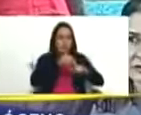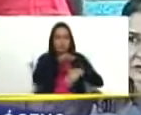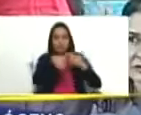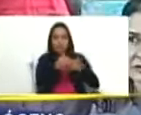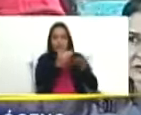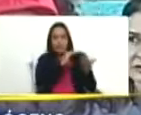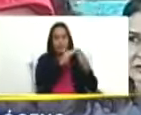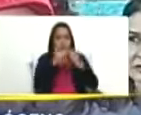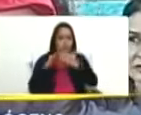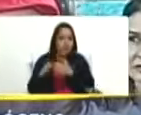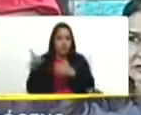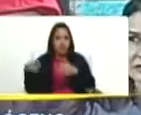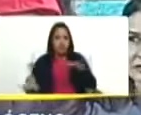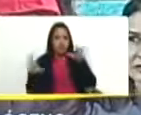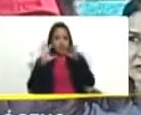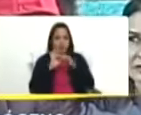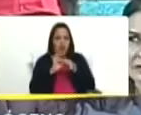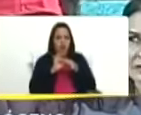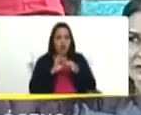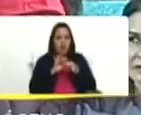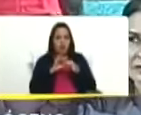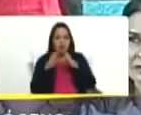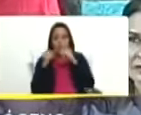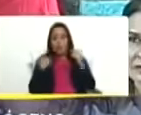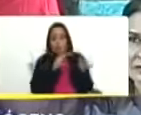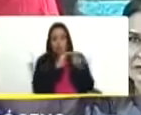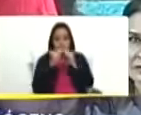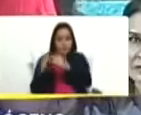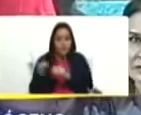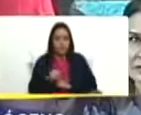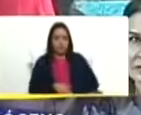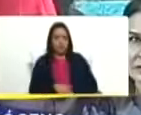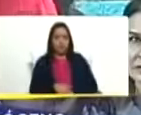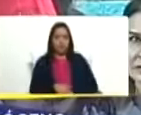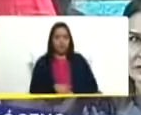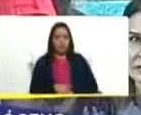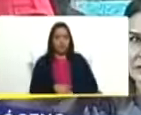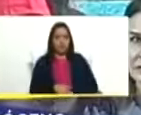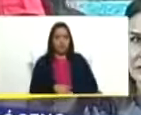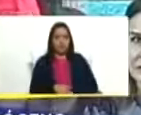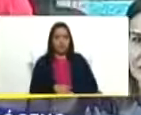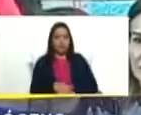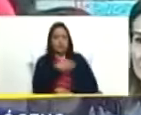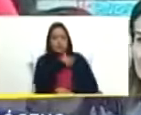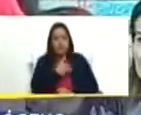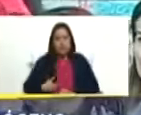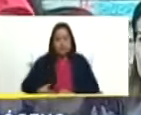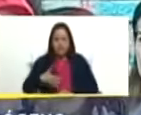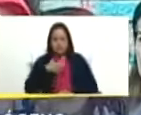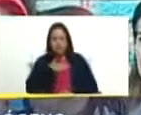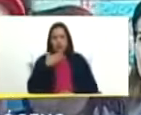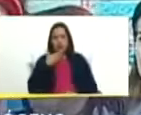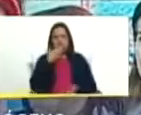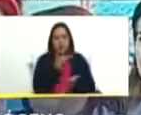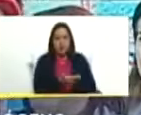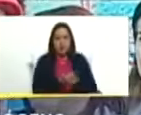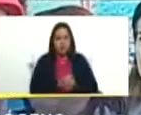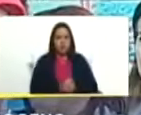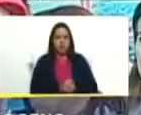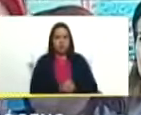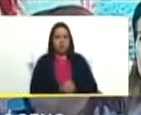y para la unificación de nuestras comunidades. Mi presidente, súper agradecida, no